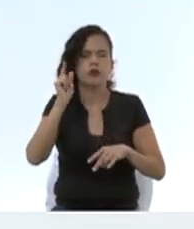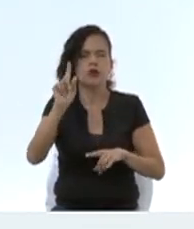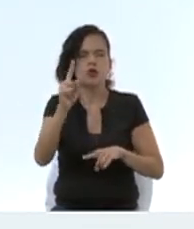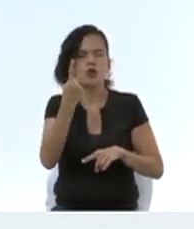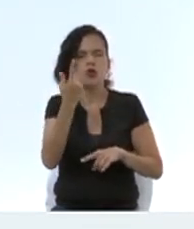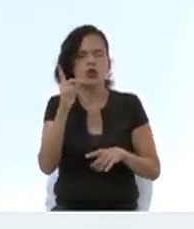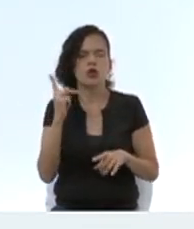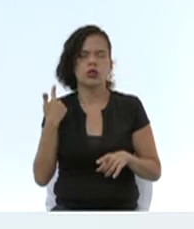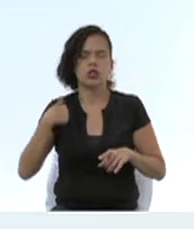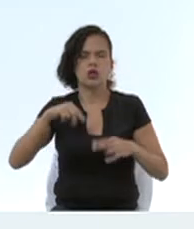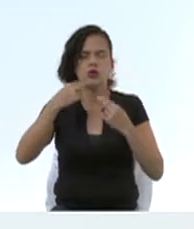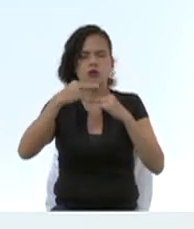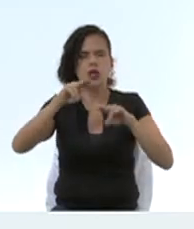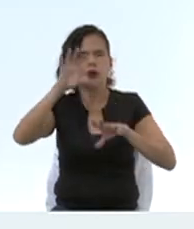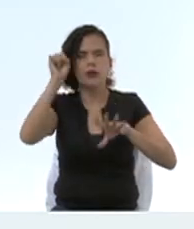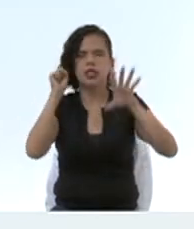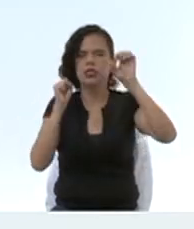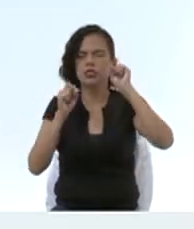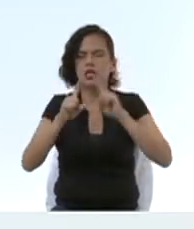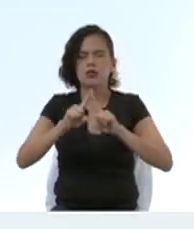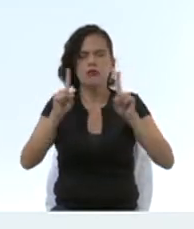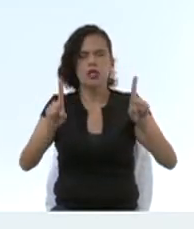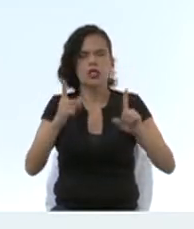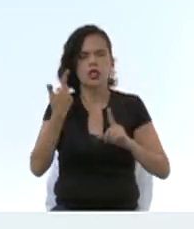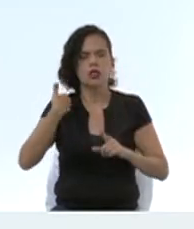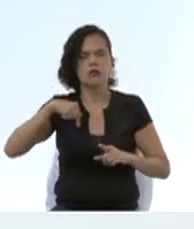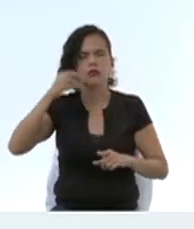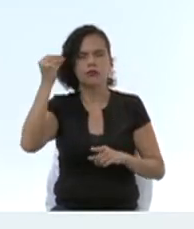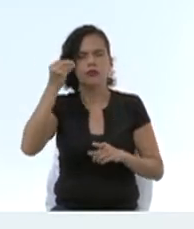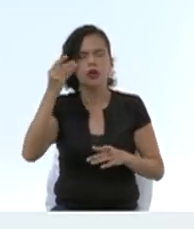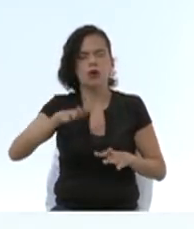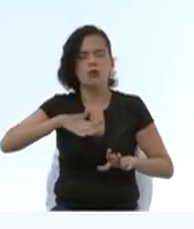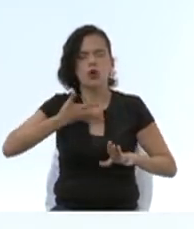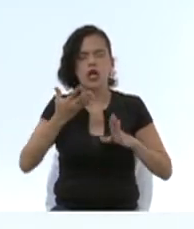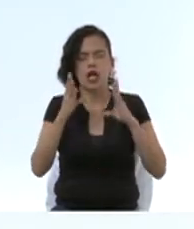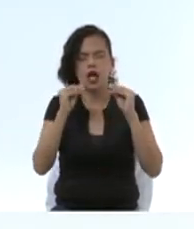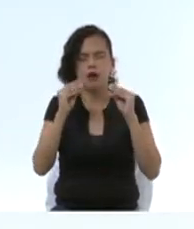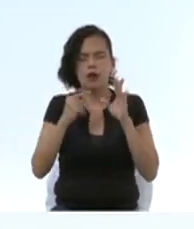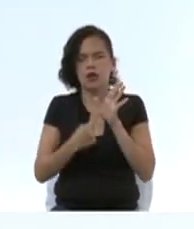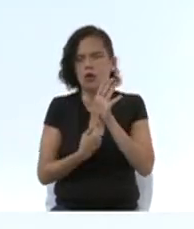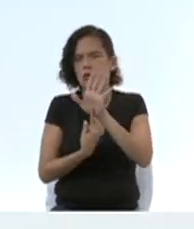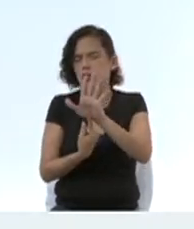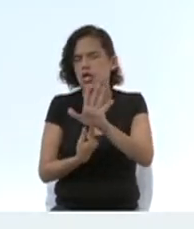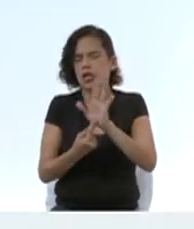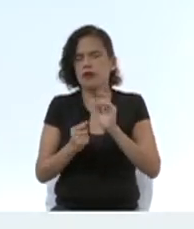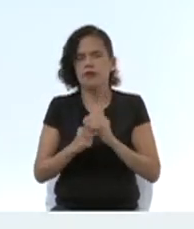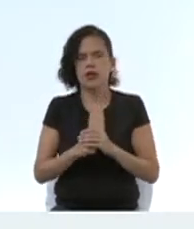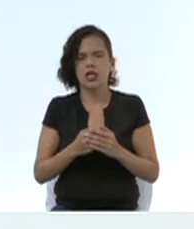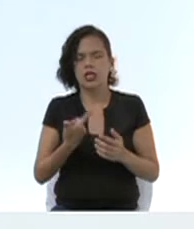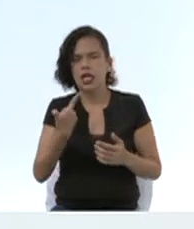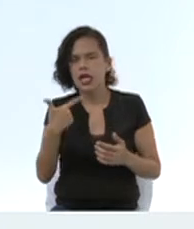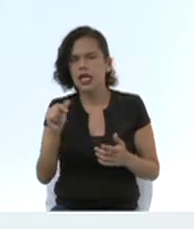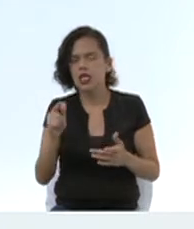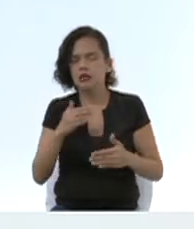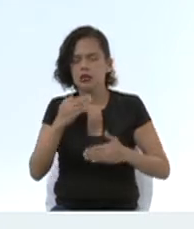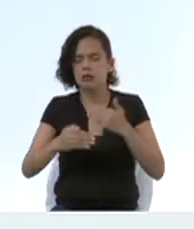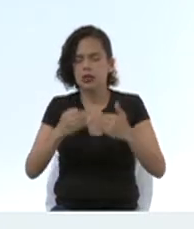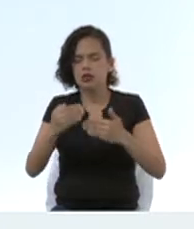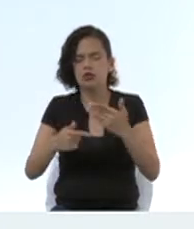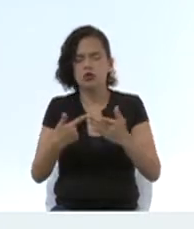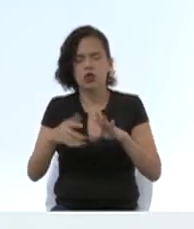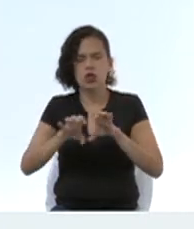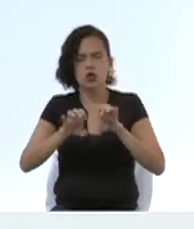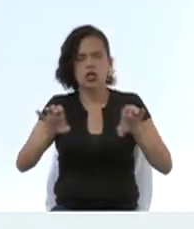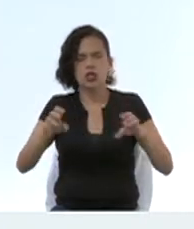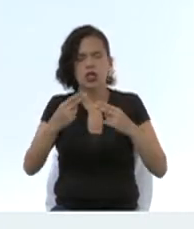estilo de aprendizaje diferente. Debemos considerarlo para poder hablar de un perfil de egreso para esa prosecución educativa en el nivel de